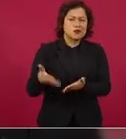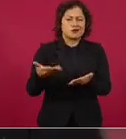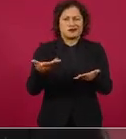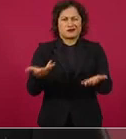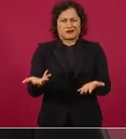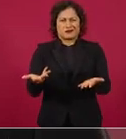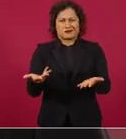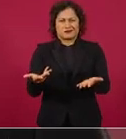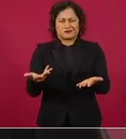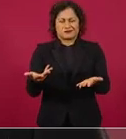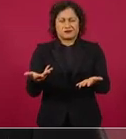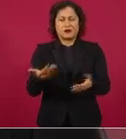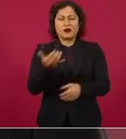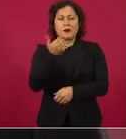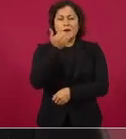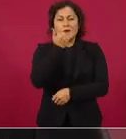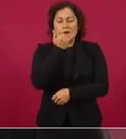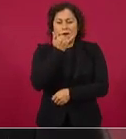conmigo,